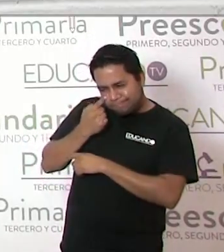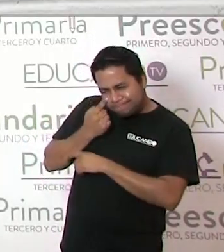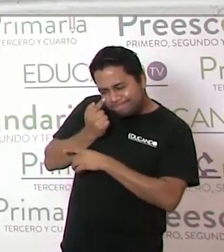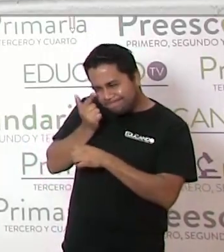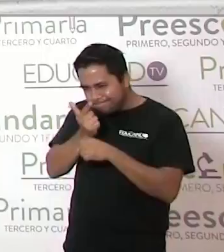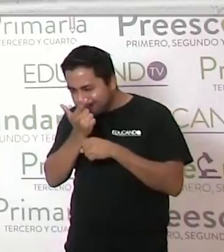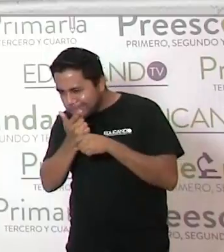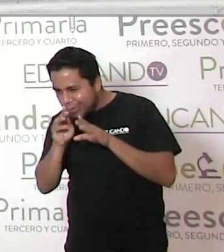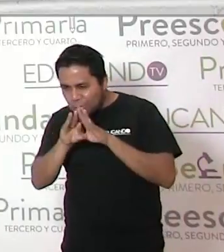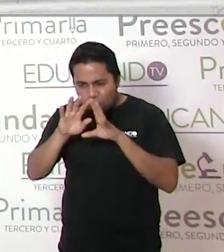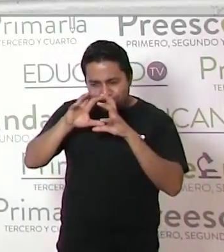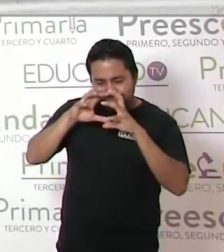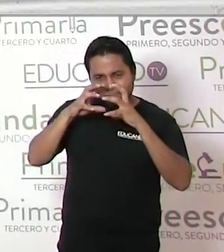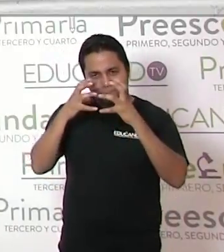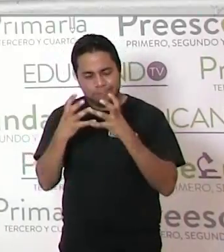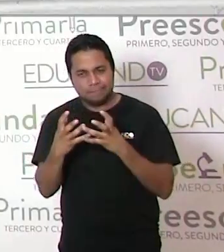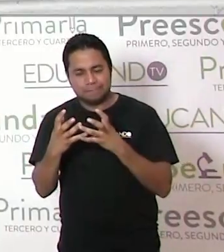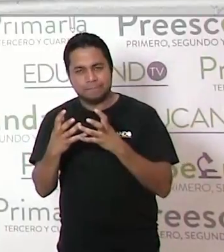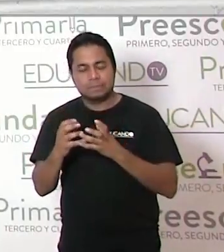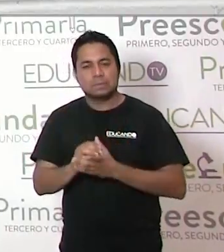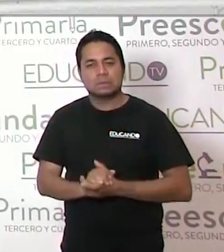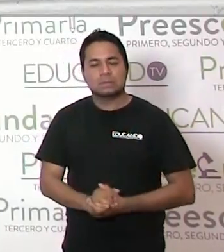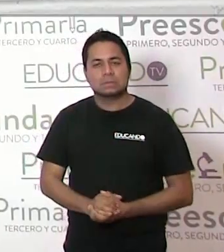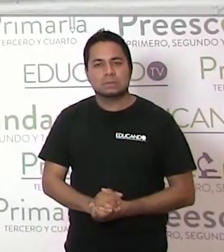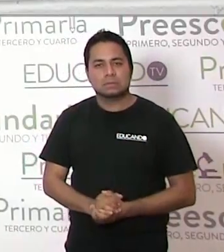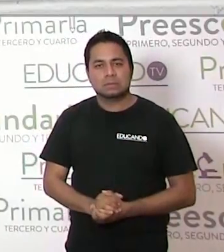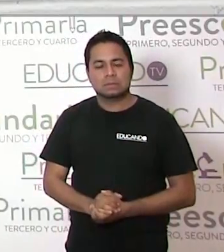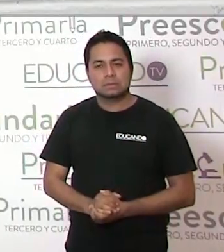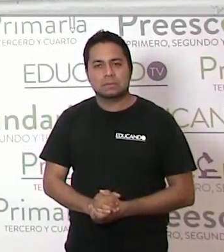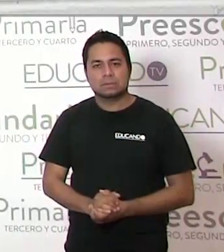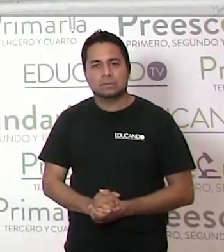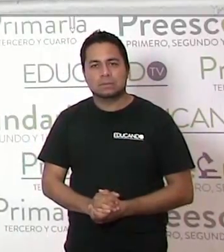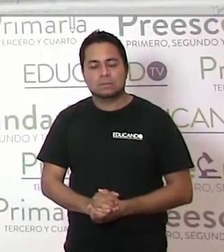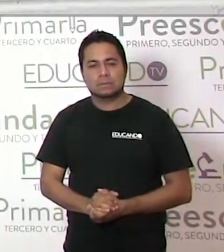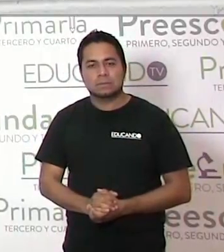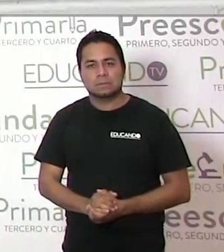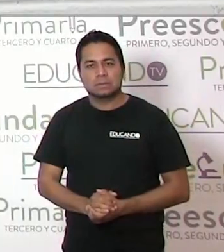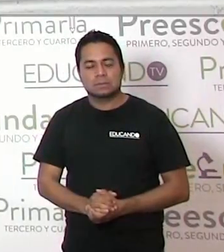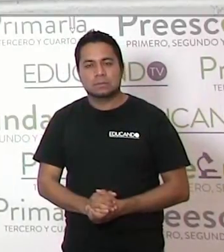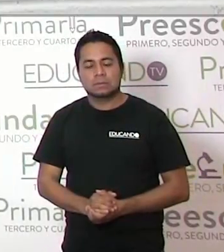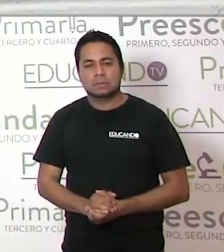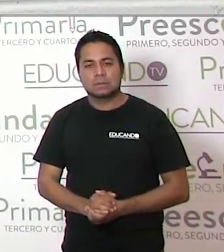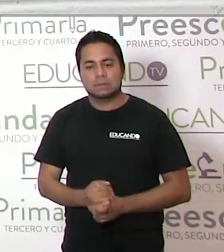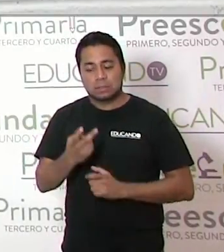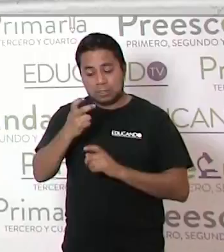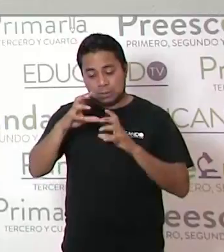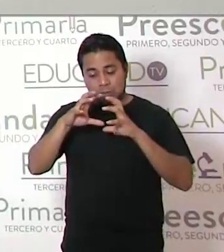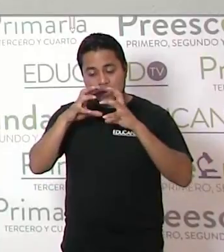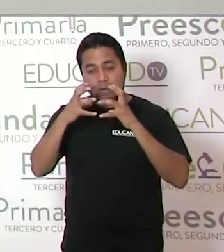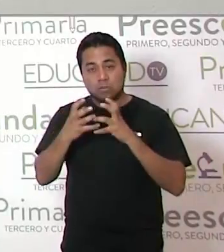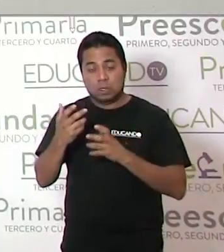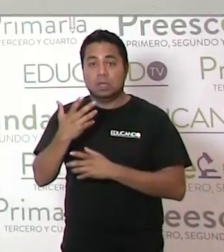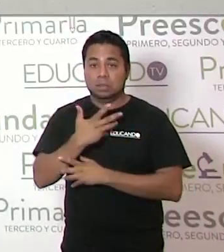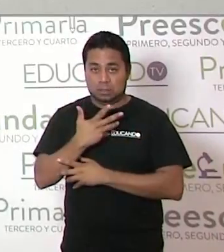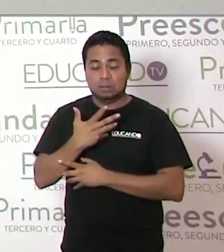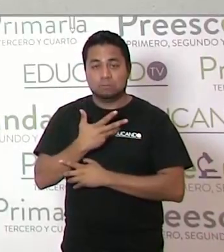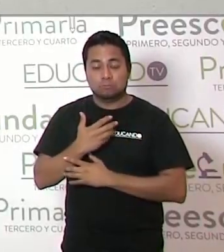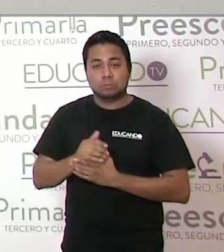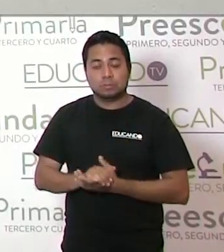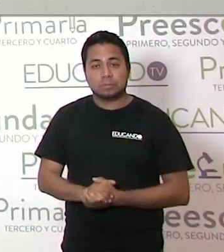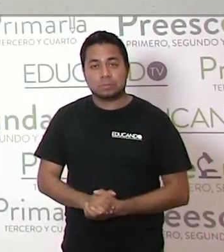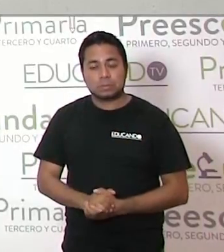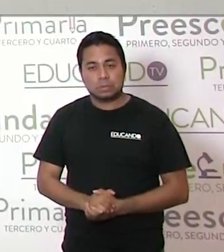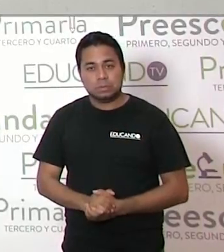logra percibir que ahí hay una esfera. Esto es una esfera.